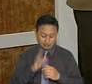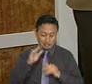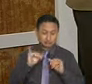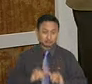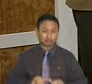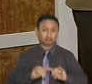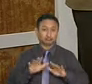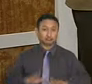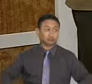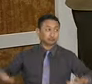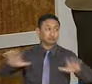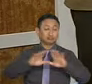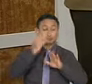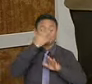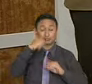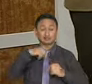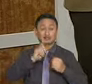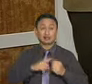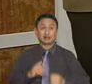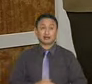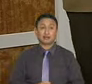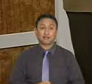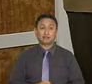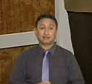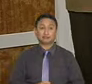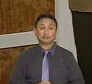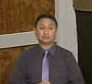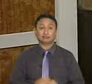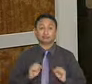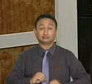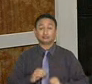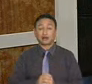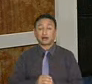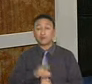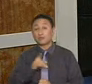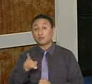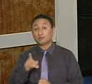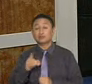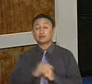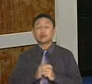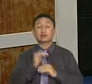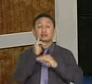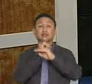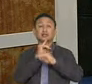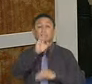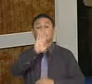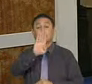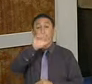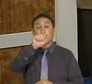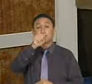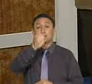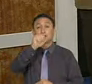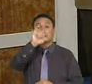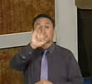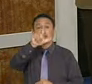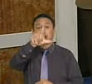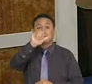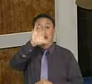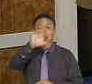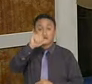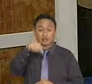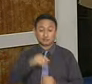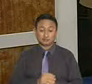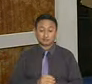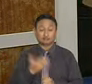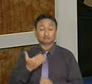por los espacios maravillosos que tiene la ciudad vamos al voto de la Basílica nacional esta iglesia barroca